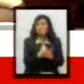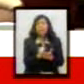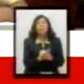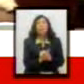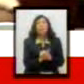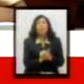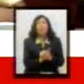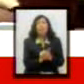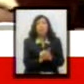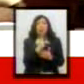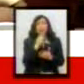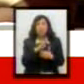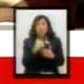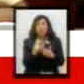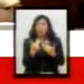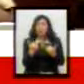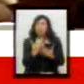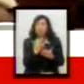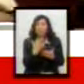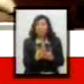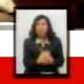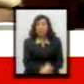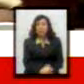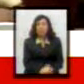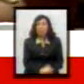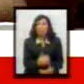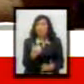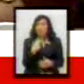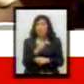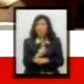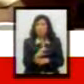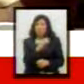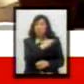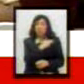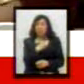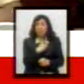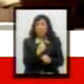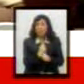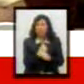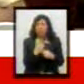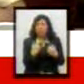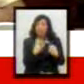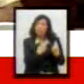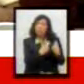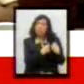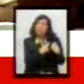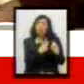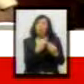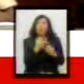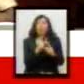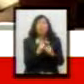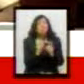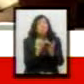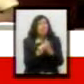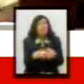de las brechas de género en este asunto en lo que es la capacitación el Ministerio de trabajo tiene compromisos la cuestión